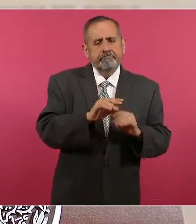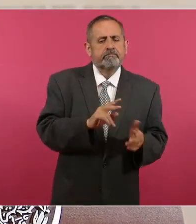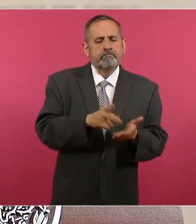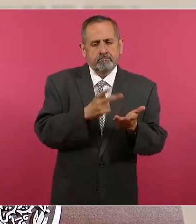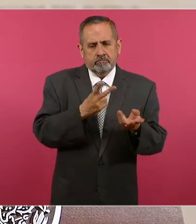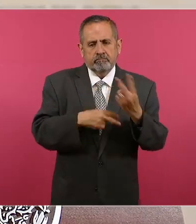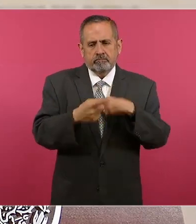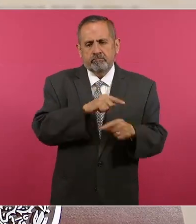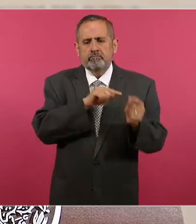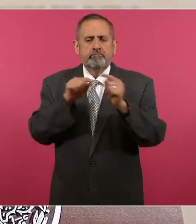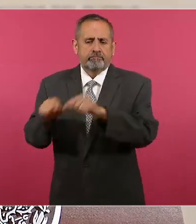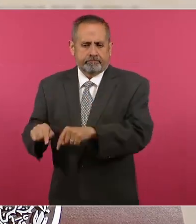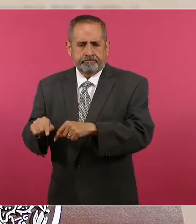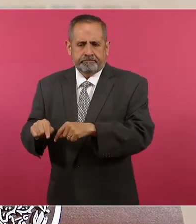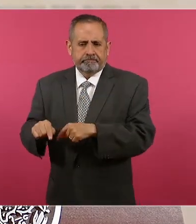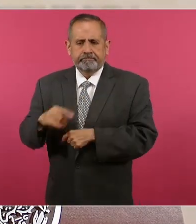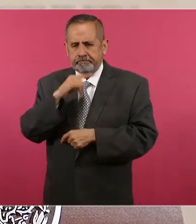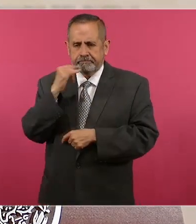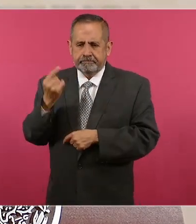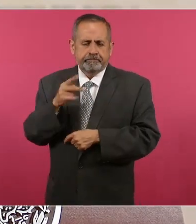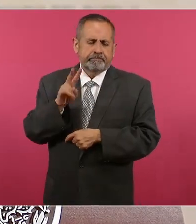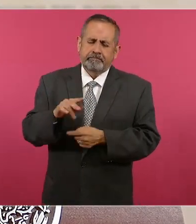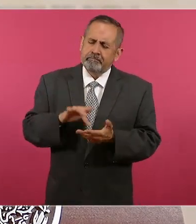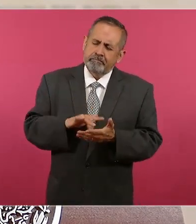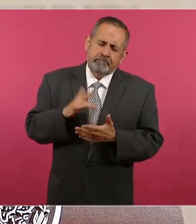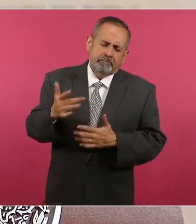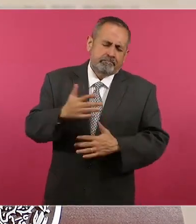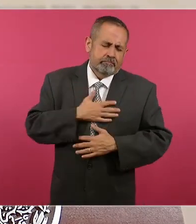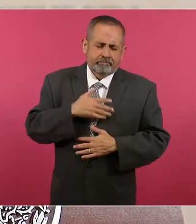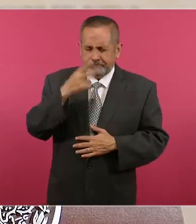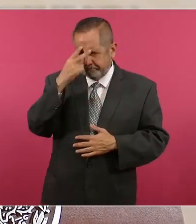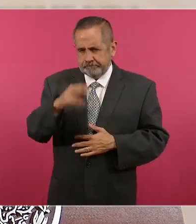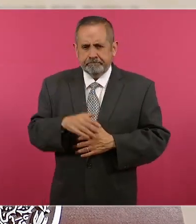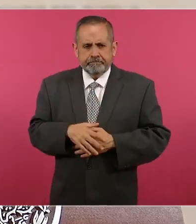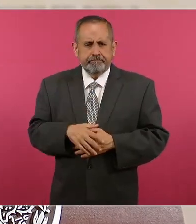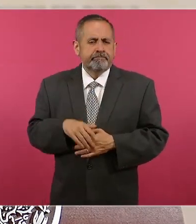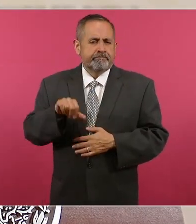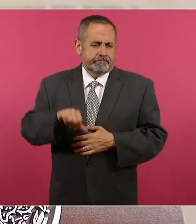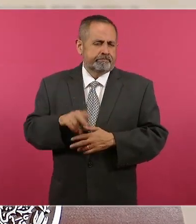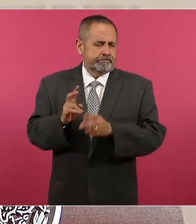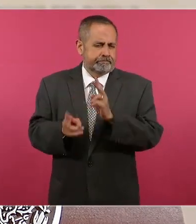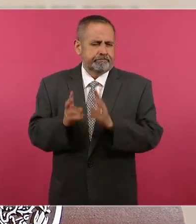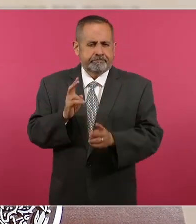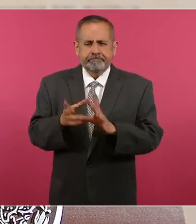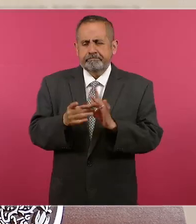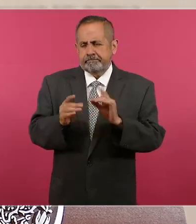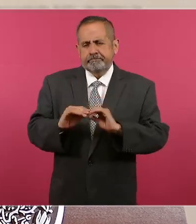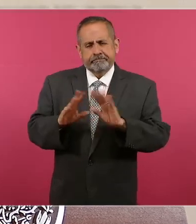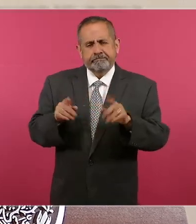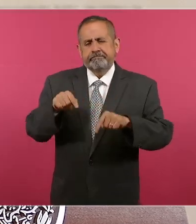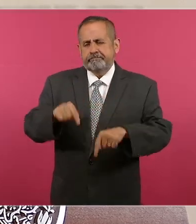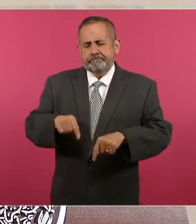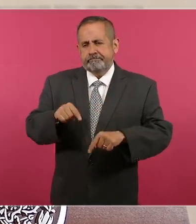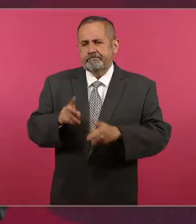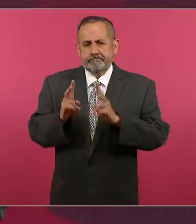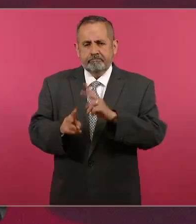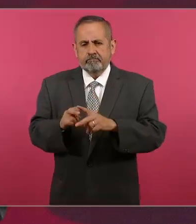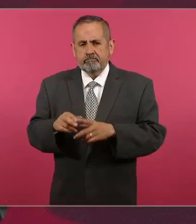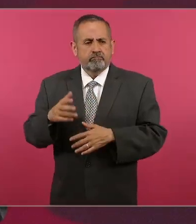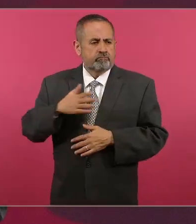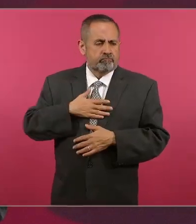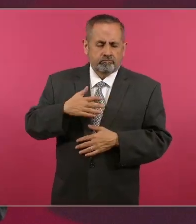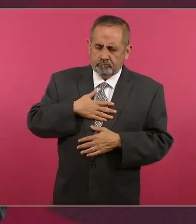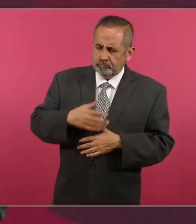están muy agradecidos con México. Ya hemos hablado del gran